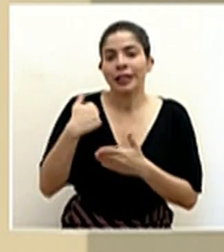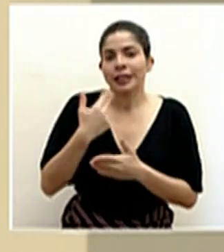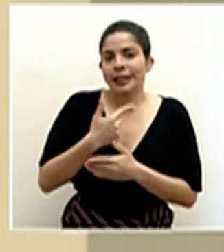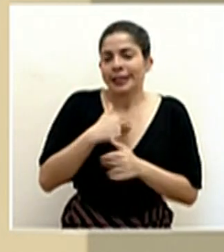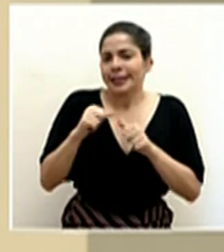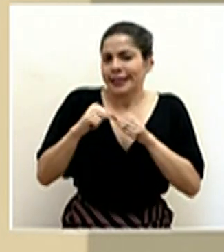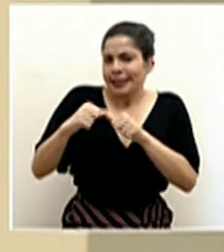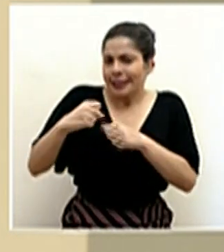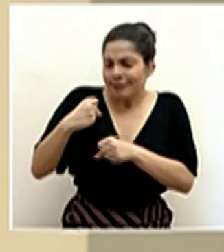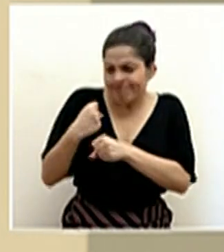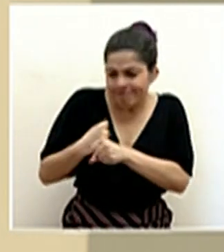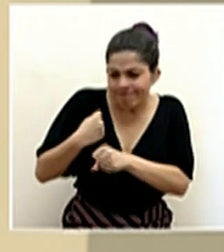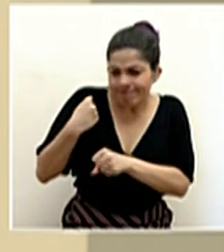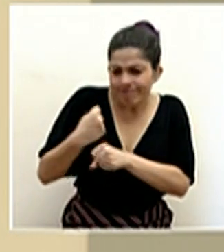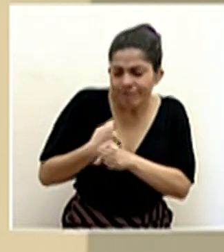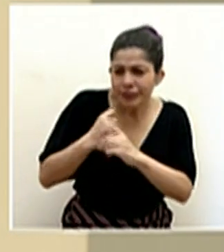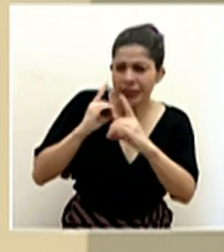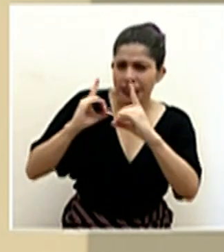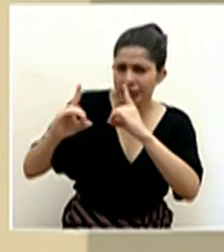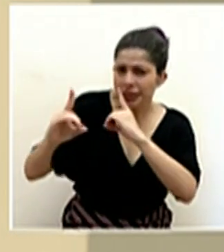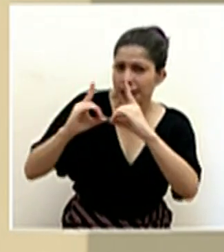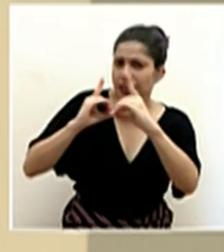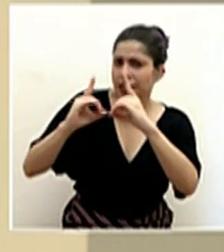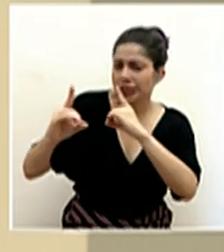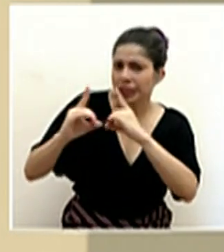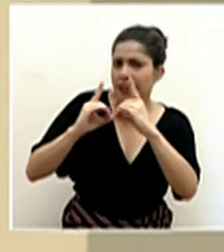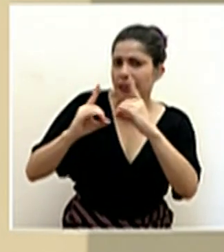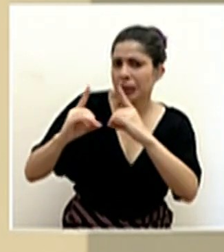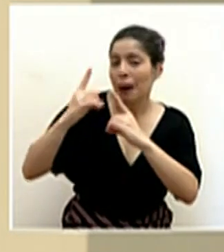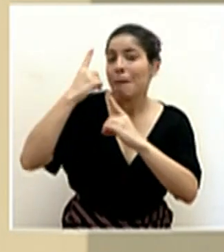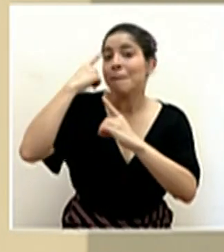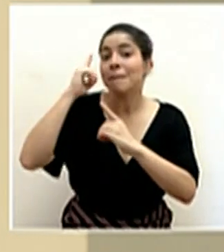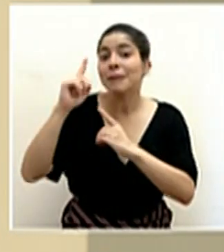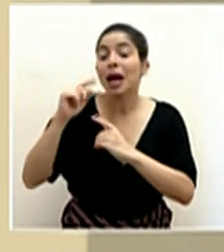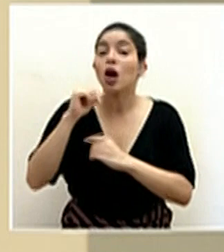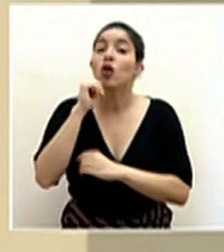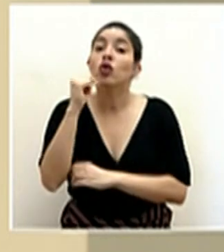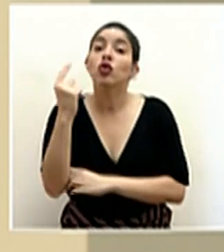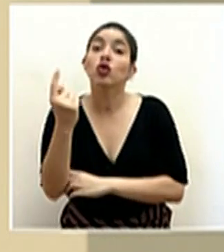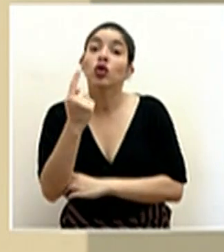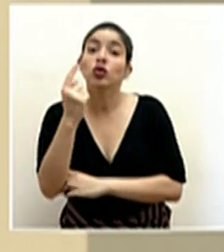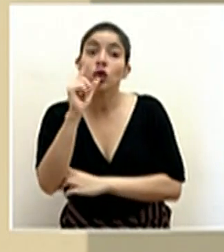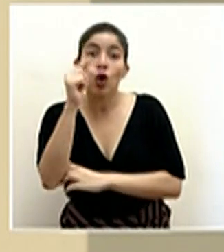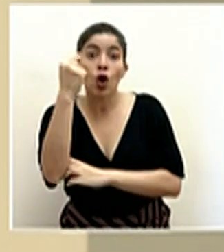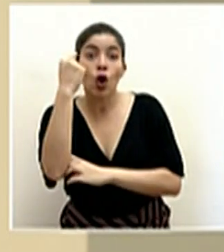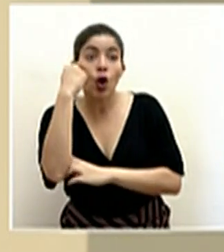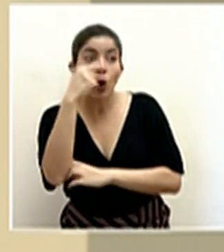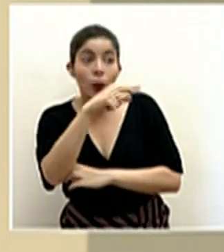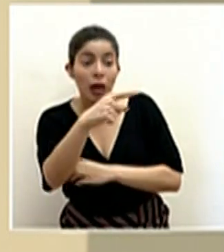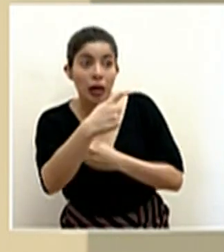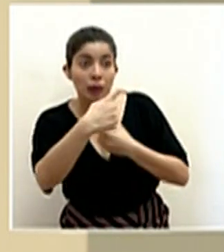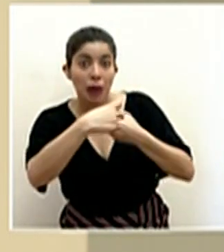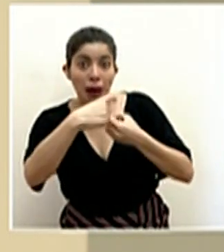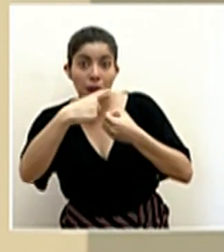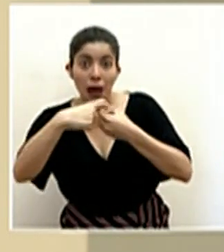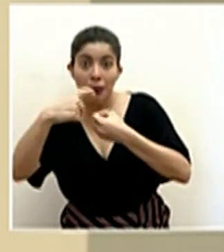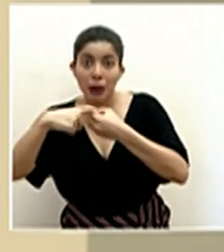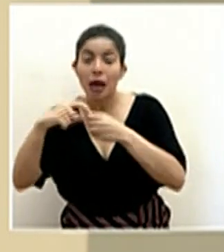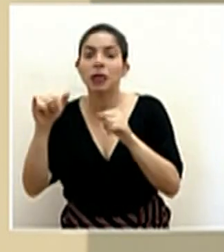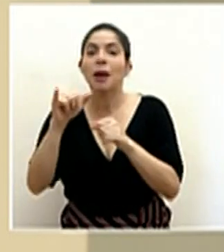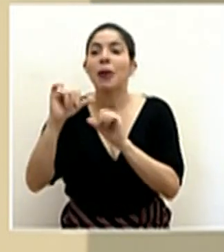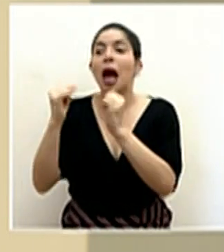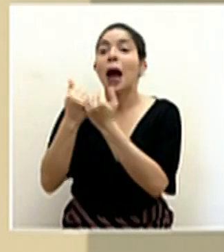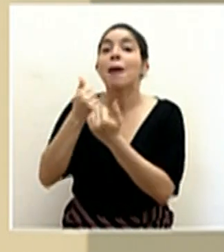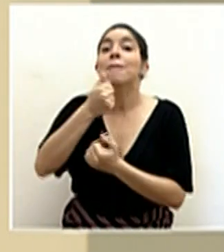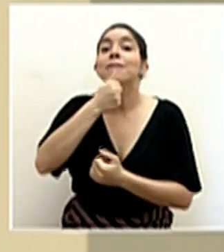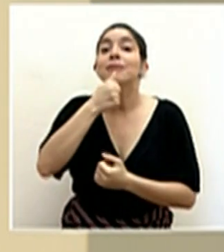trabajando con diálogo abierto para que se vayan sumando no solo los gobiernos, sino también el sector privado de